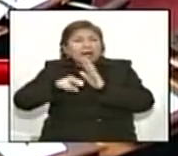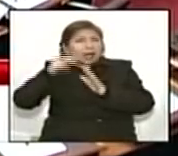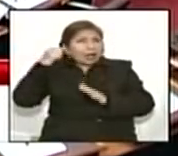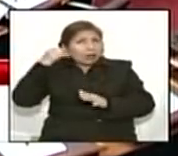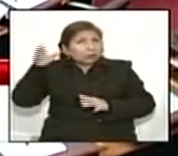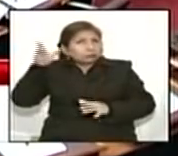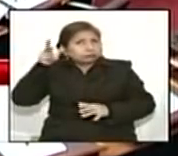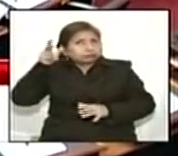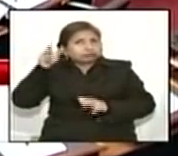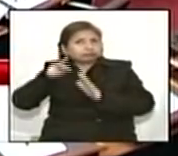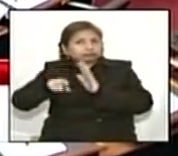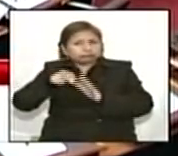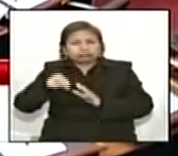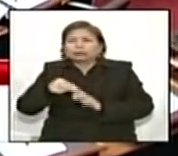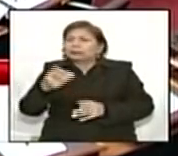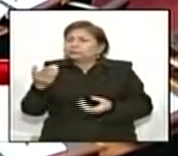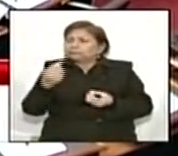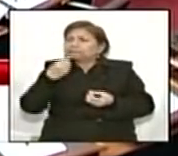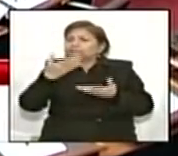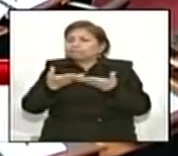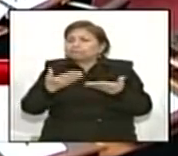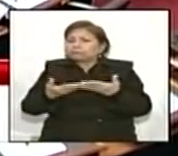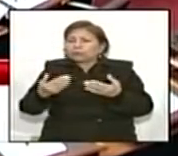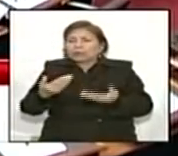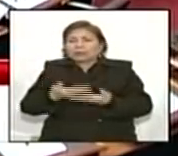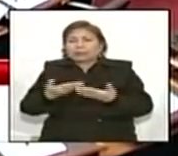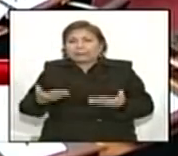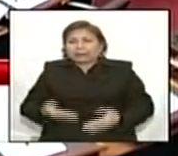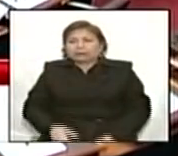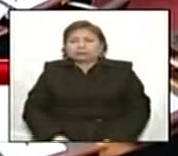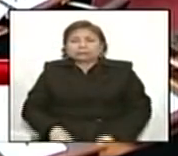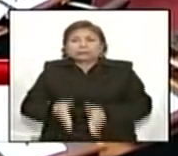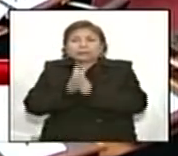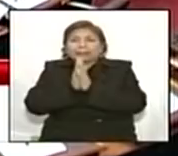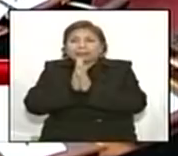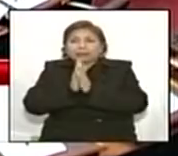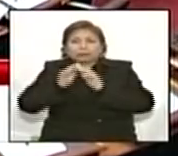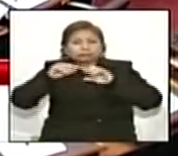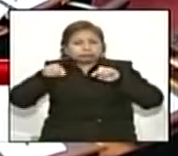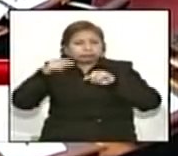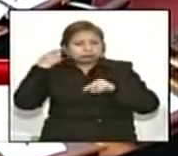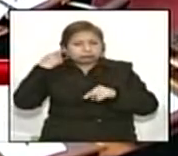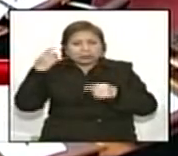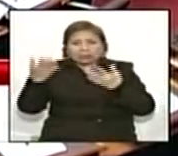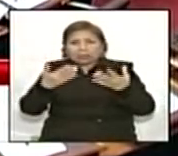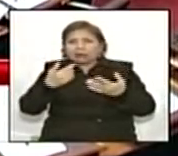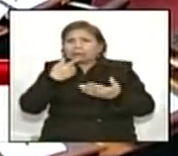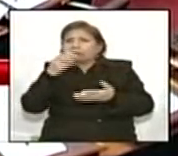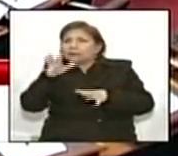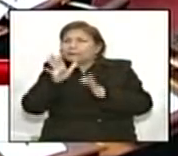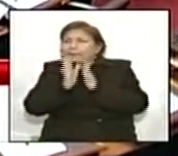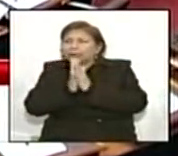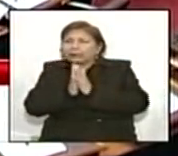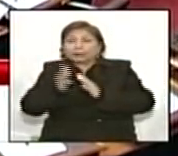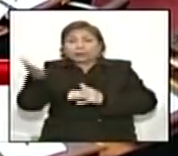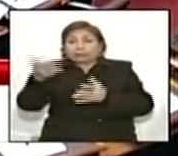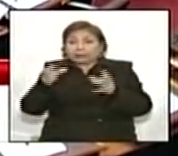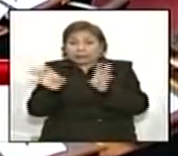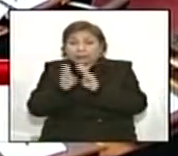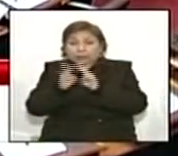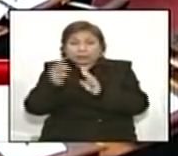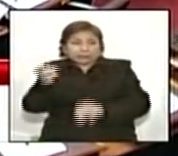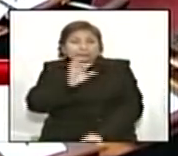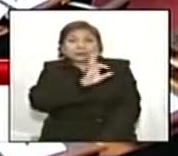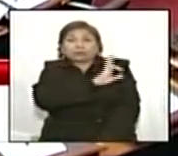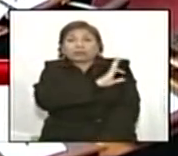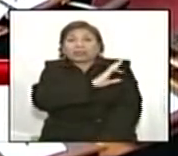elecciones? Mira, las elecciones ya están convocadas, así que yo pensaría que simplemente tiene que cumplir el trámite. Uh-huh.